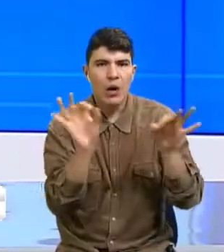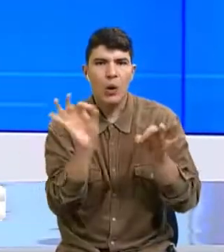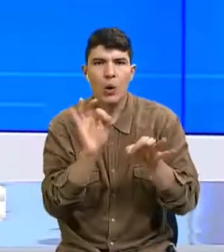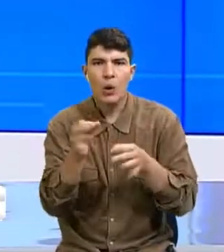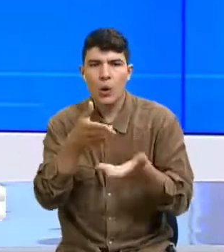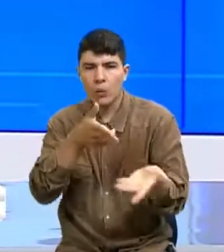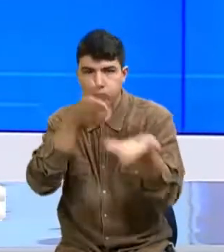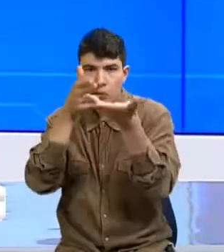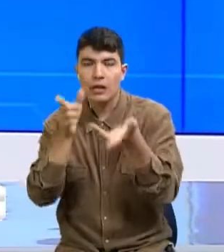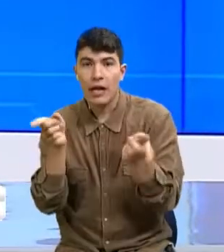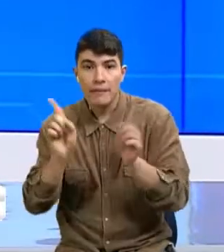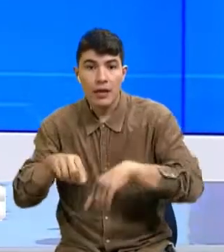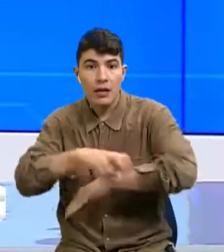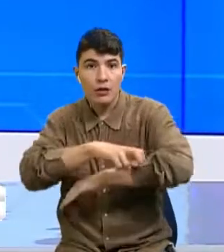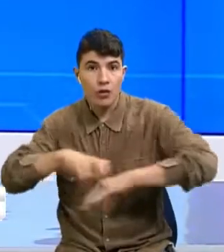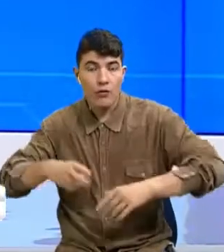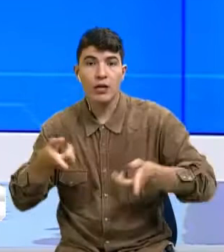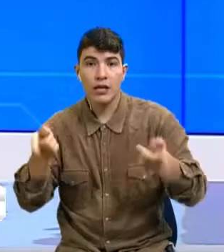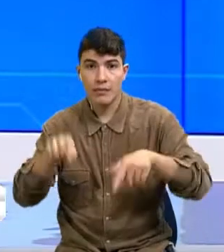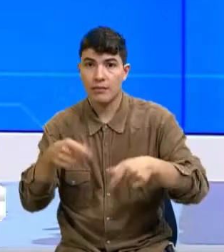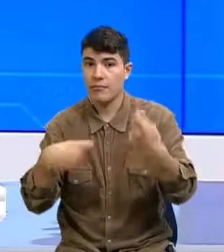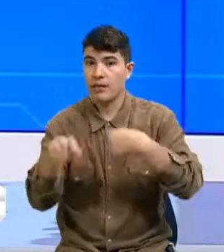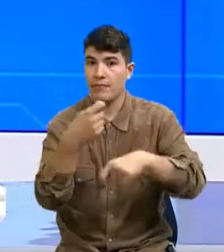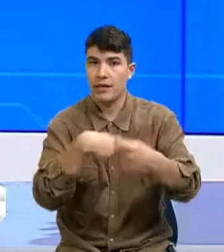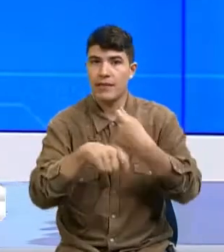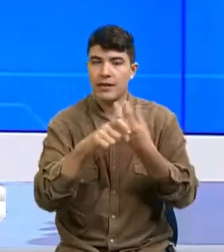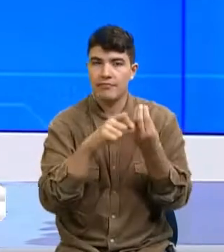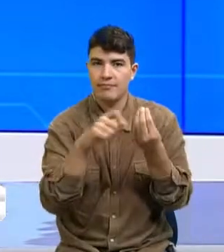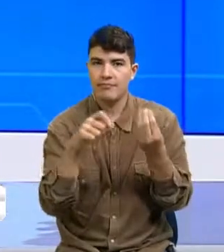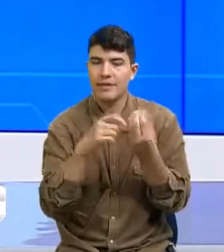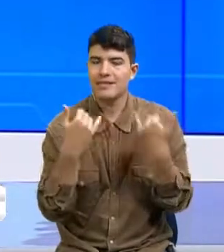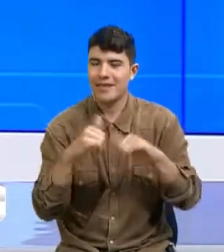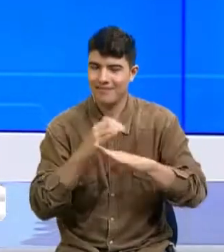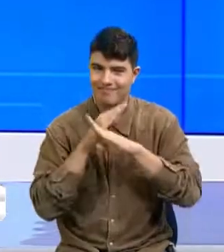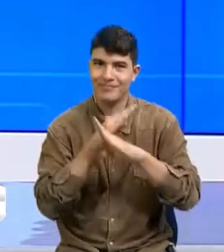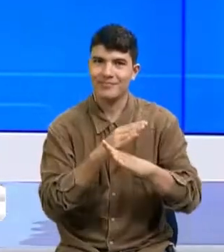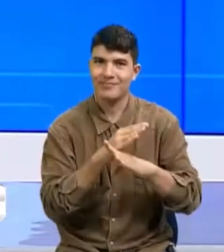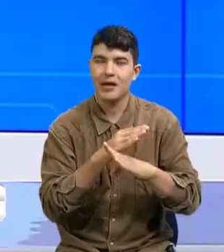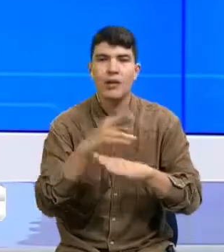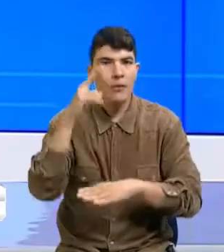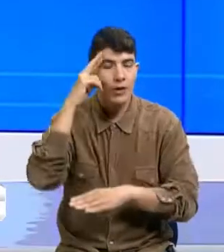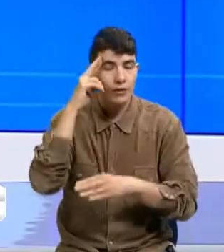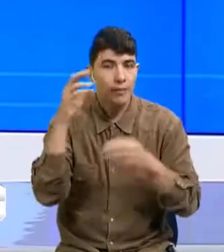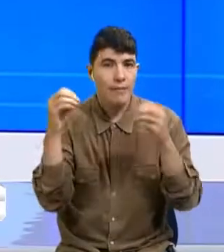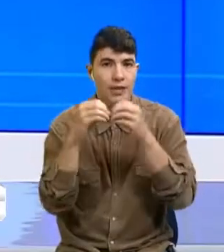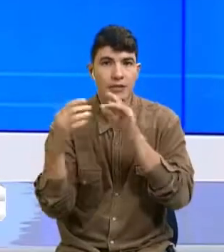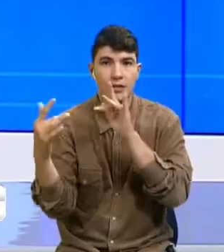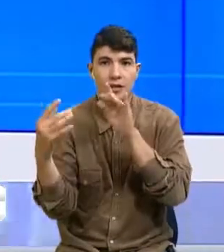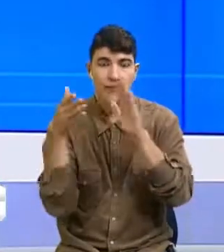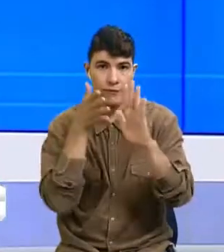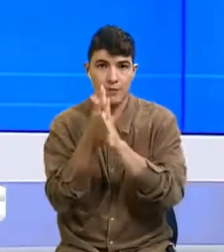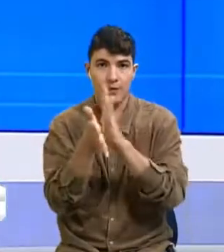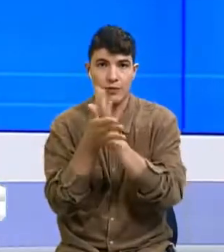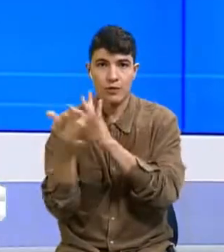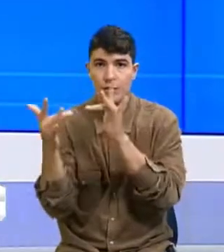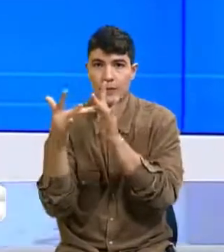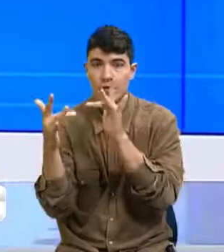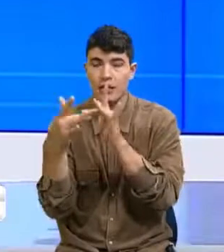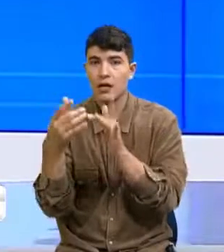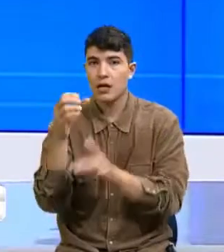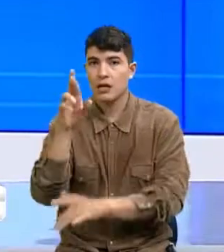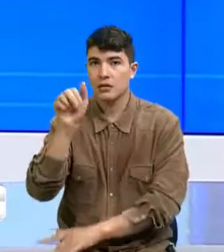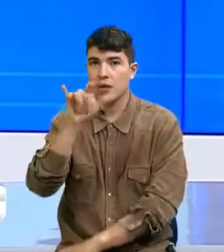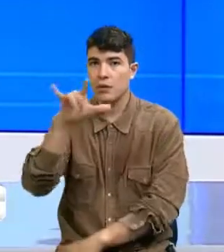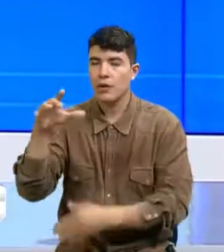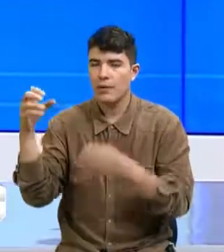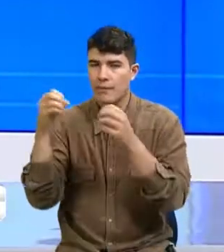sicariato también al hurto y a la comercialización de estupefacientes en la ciudad por eso vamos a retomar el contacto con nuestro compañero raúl garzón para que nos entregue más